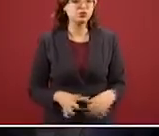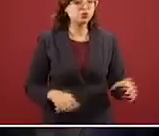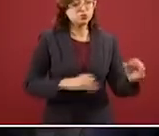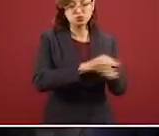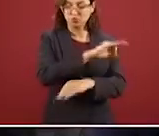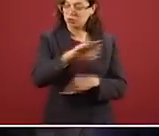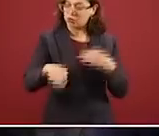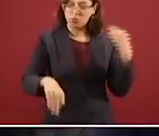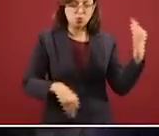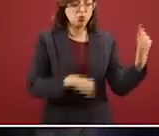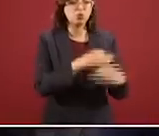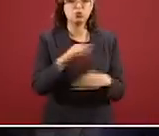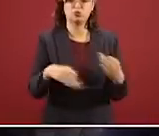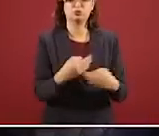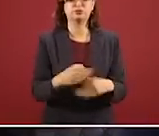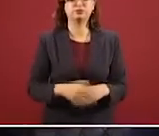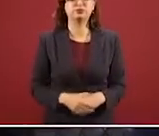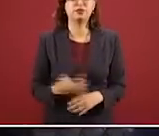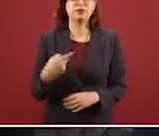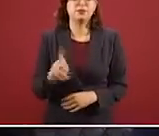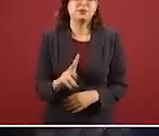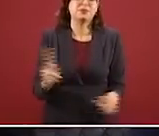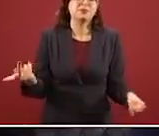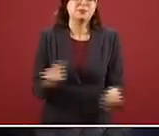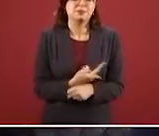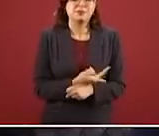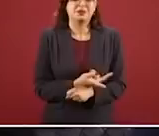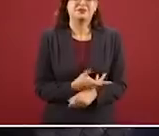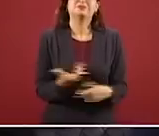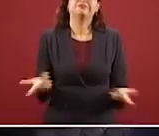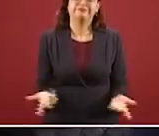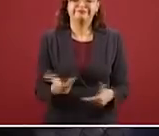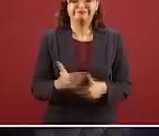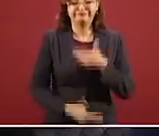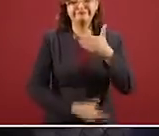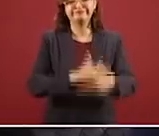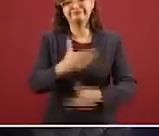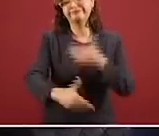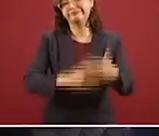eso, ¿qué pasa? Lleva tiempo,